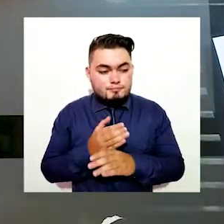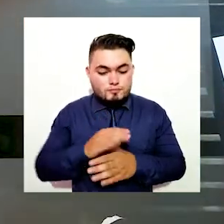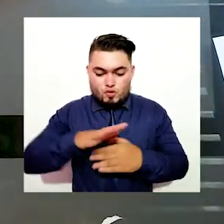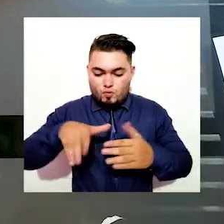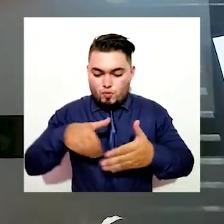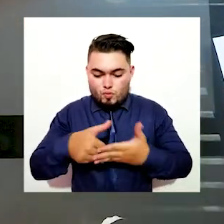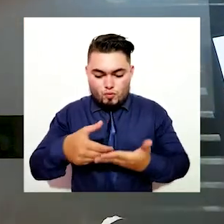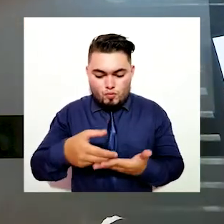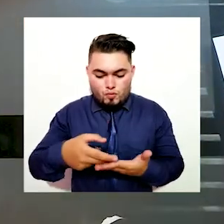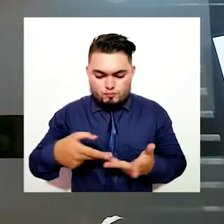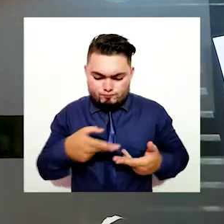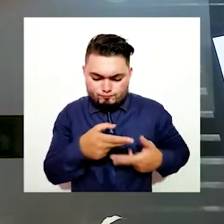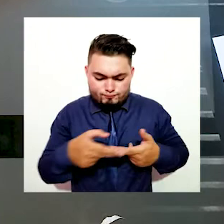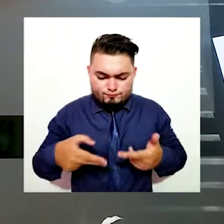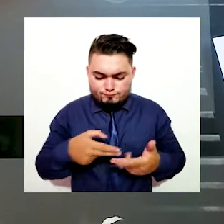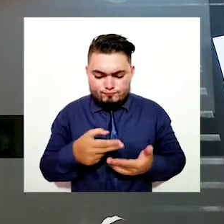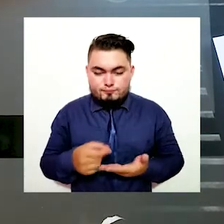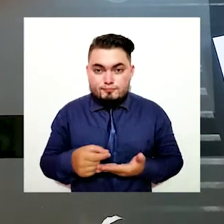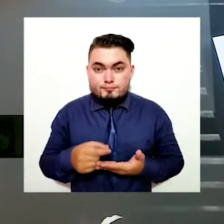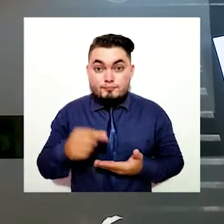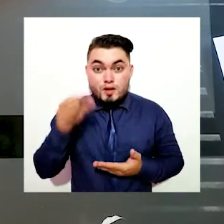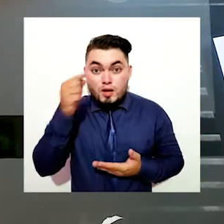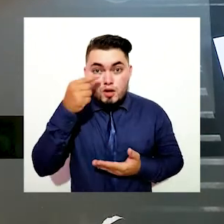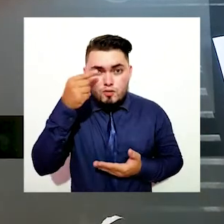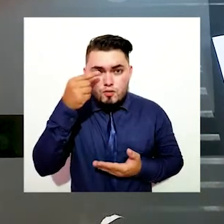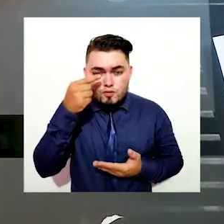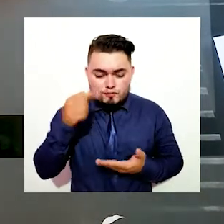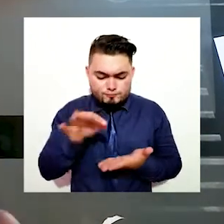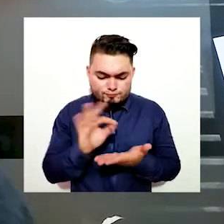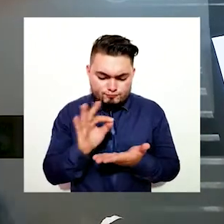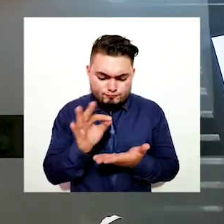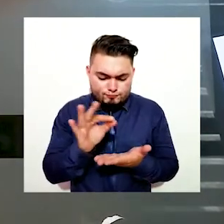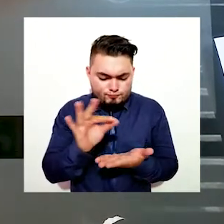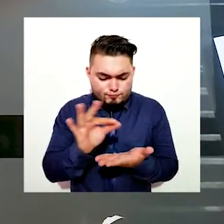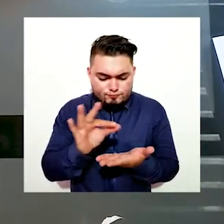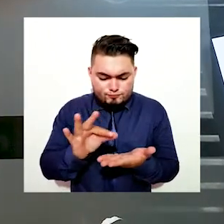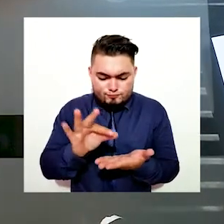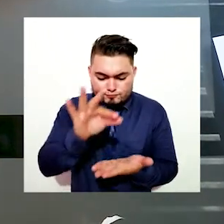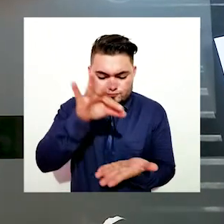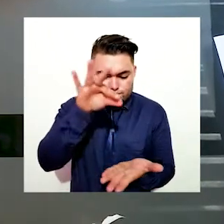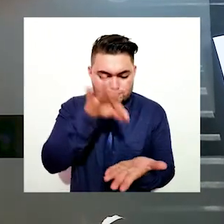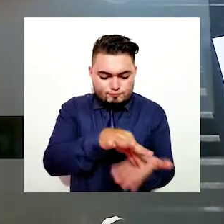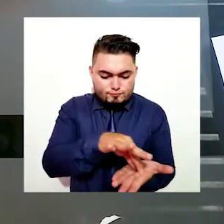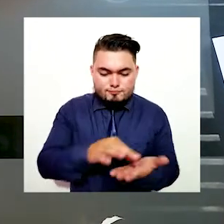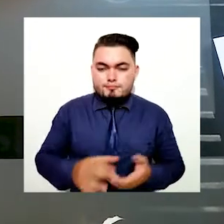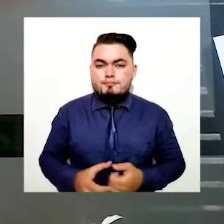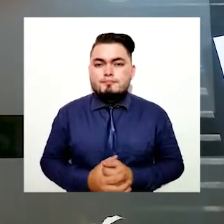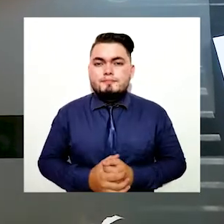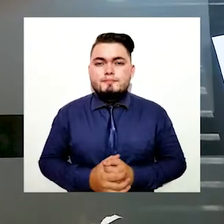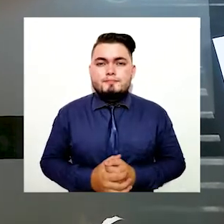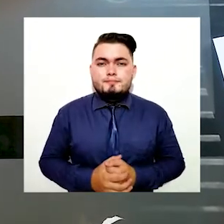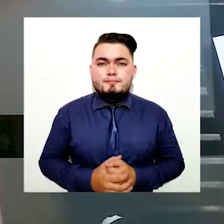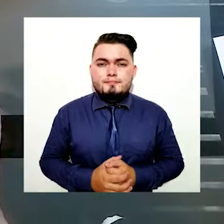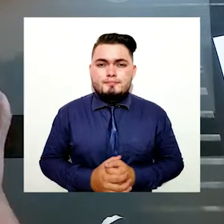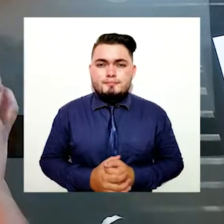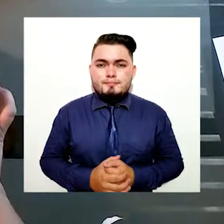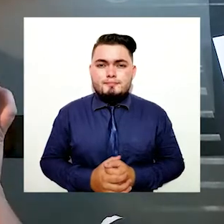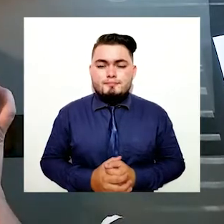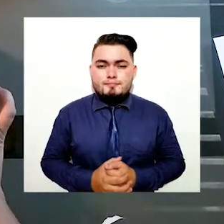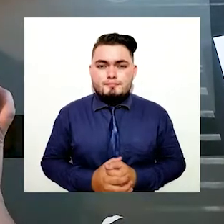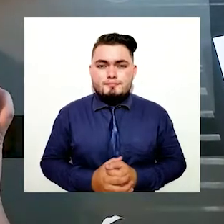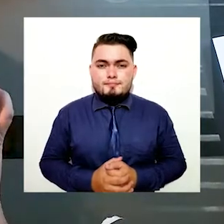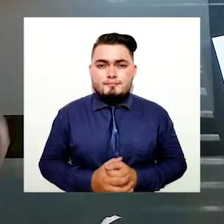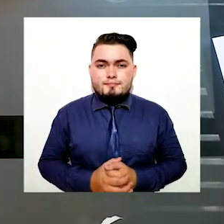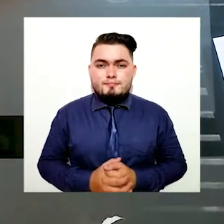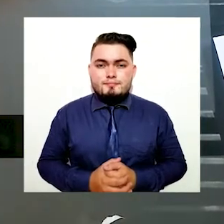perder nuestro ojito movible. Vamos a buscarlo y vamos a tenerlo a la vista para que cuando llegue